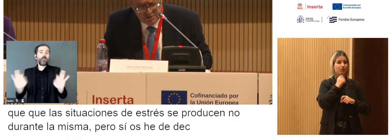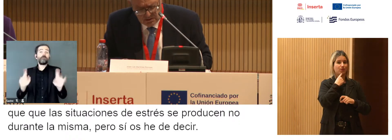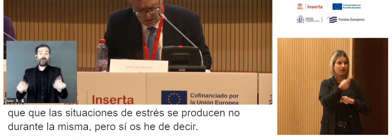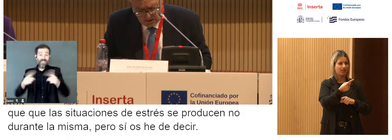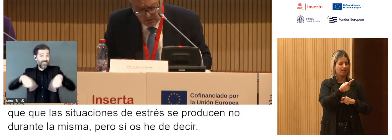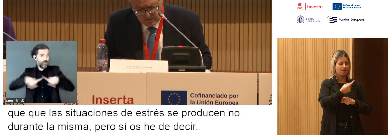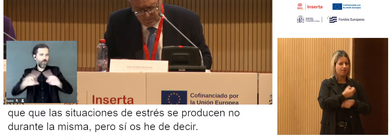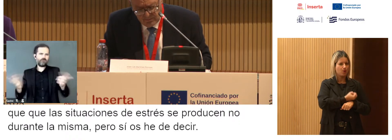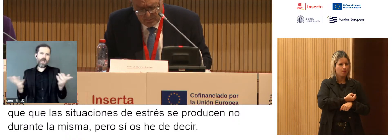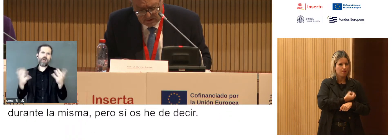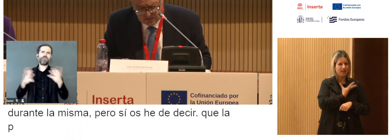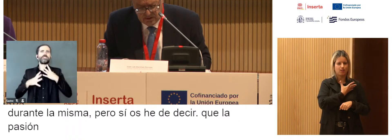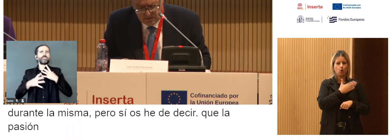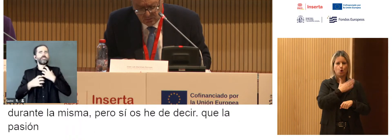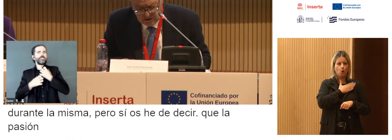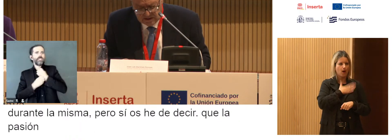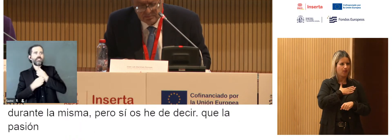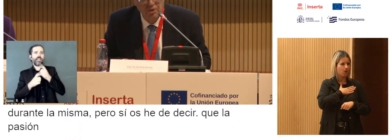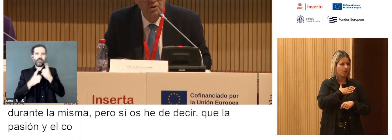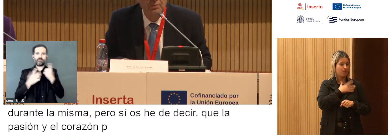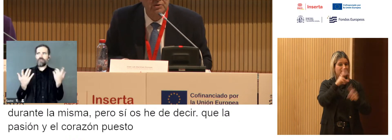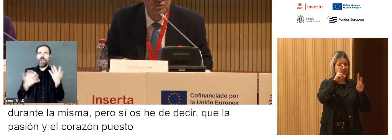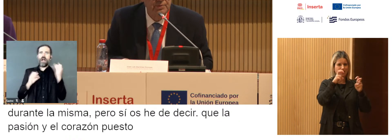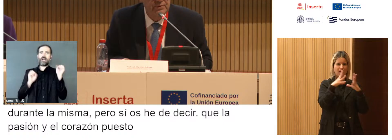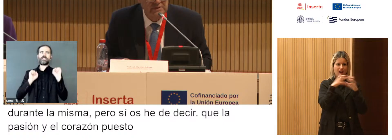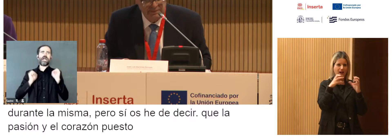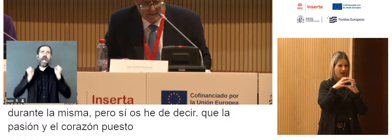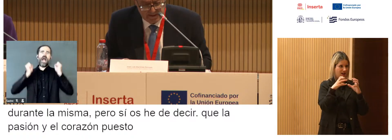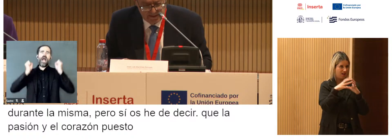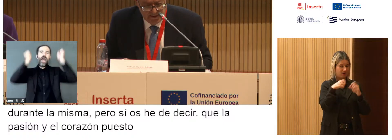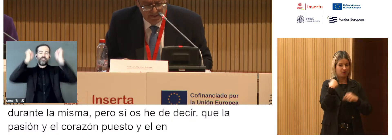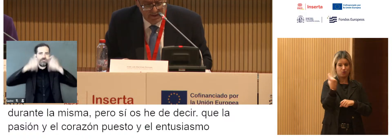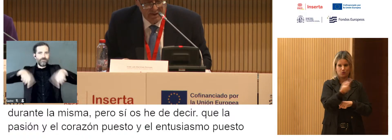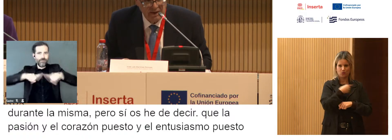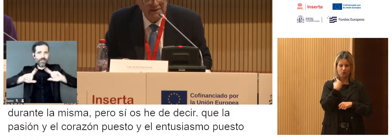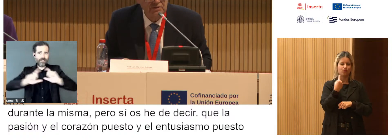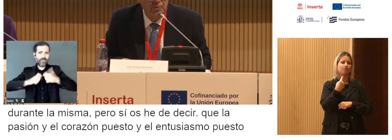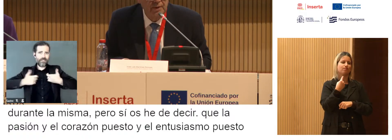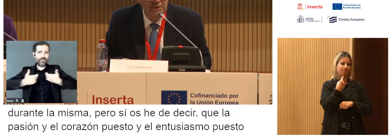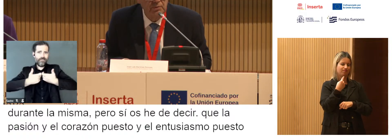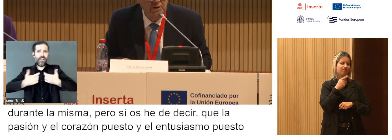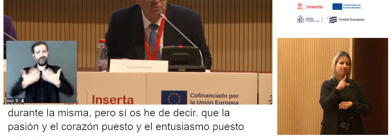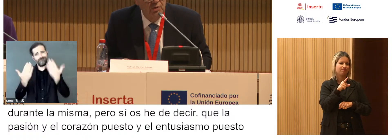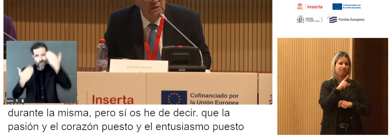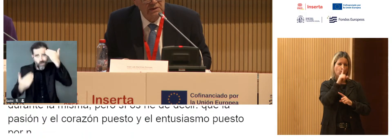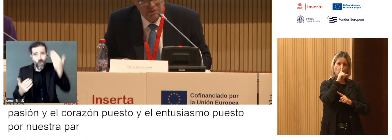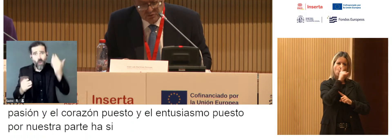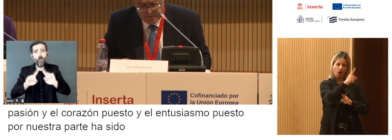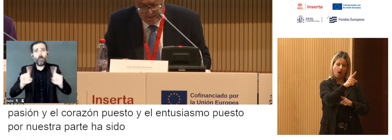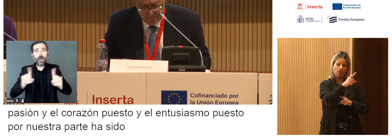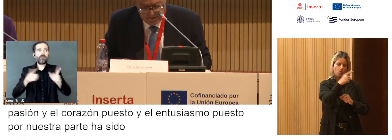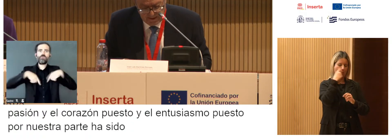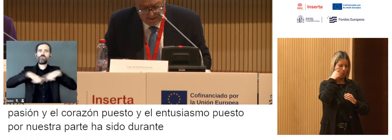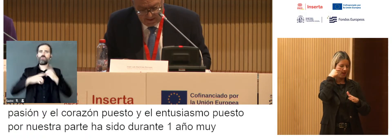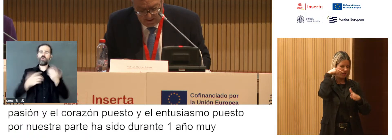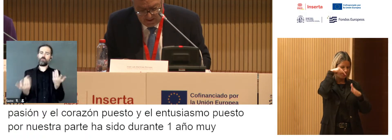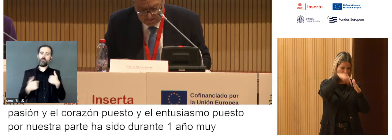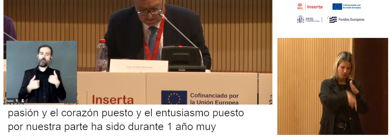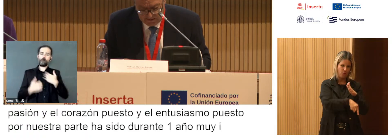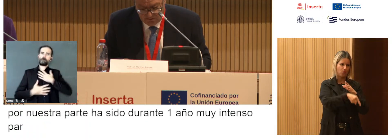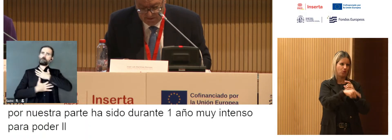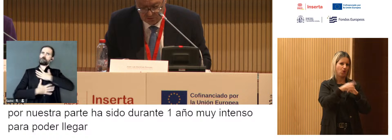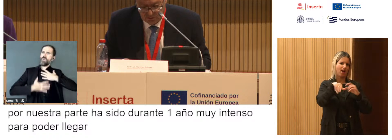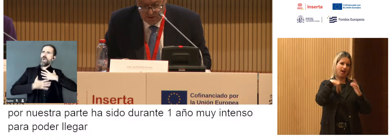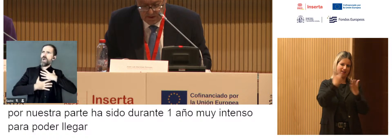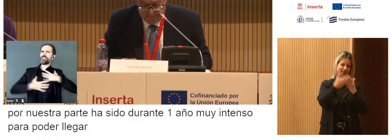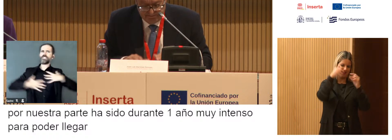la pasión y el corazón puesto y el entusiasmo puesto por nuestra parte ha sido durante un año muy intenso para poder llegar a